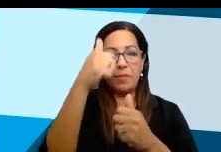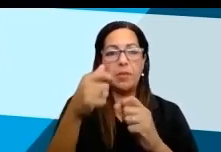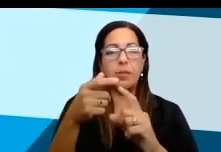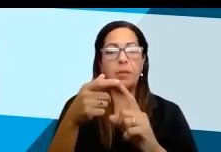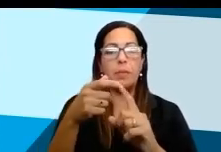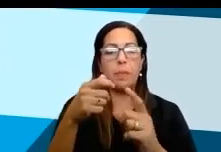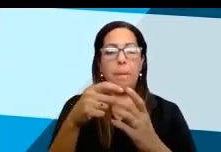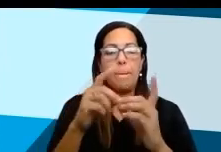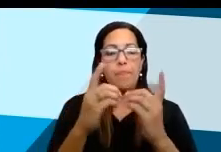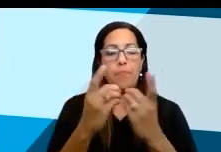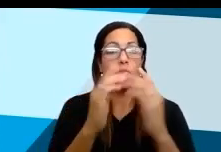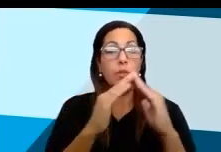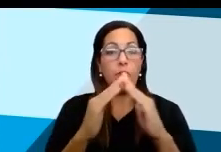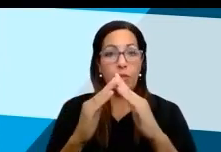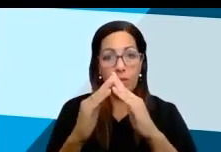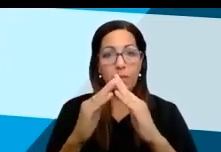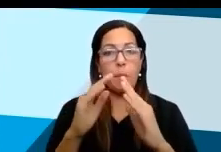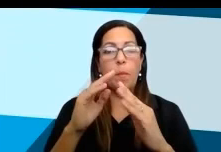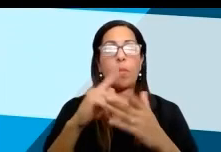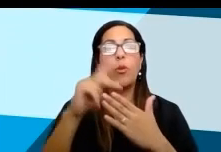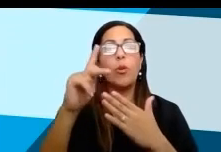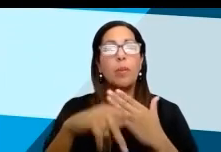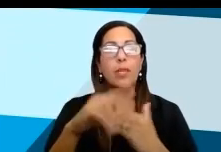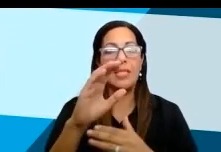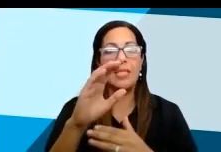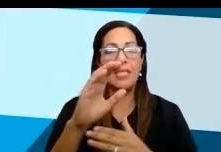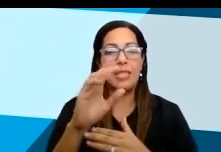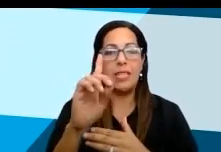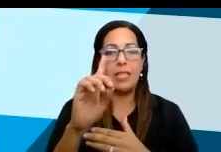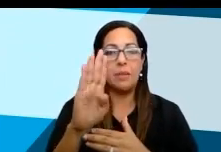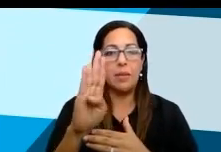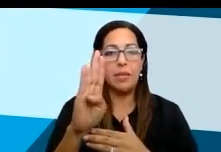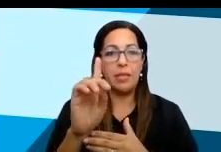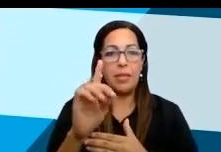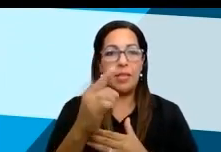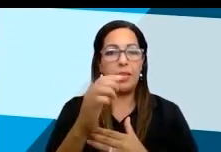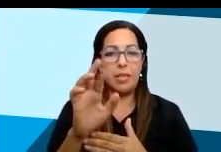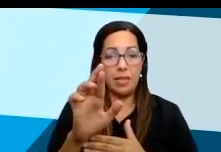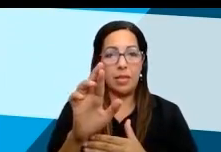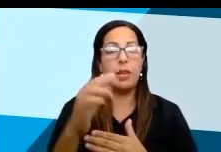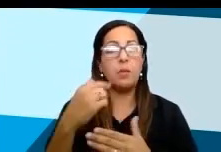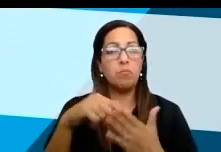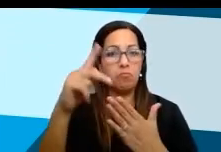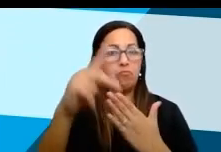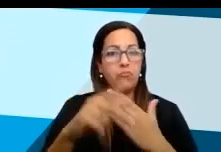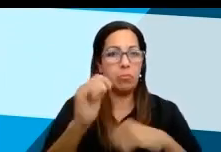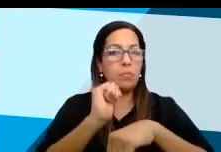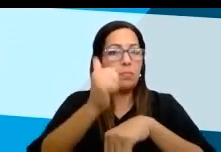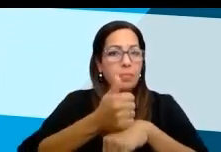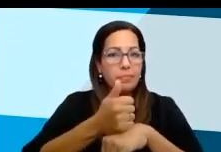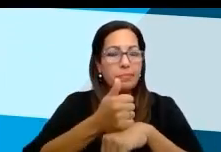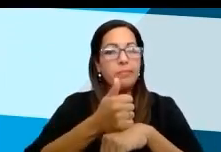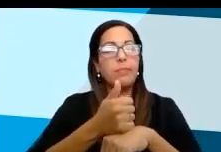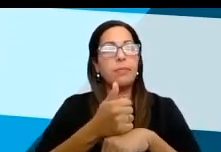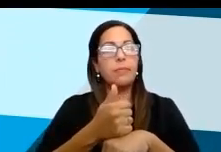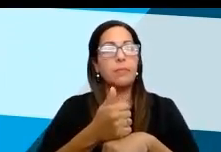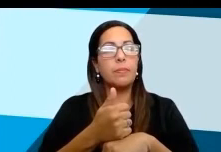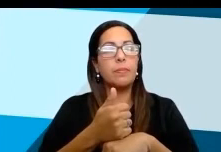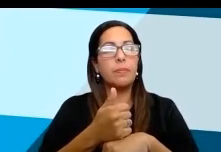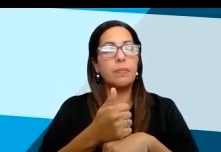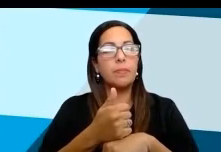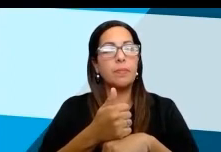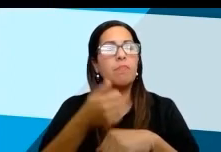aquí hoy para presentarles lo que es un programa que hemos desarrollado para